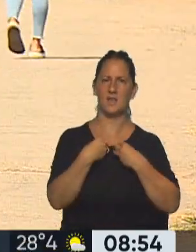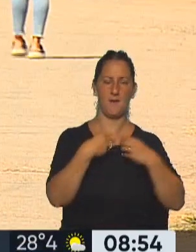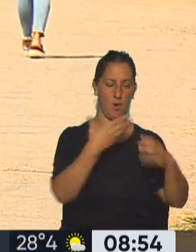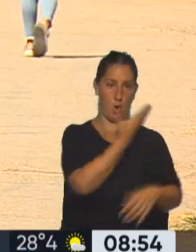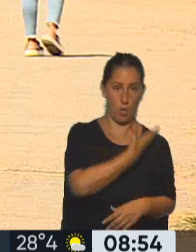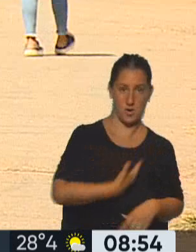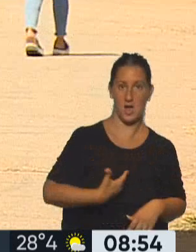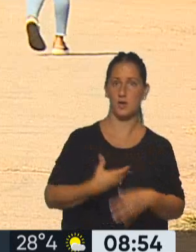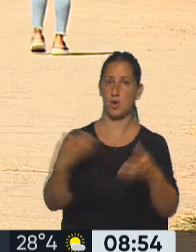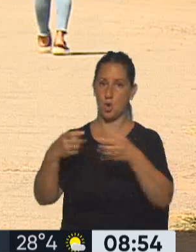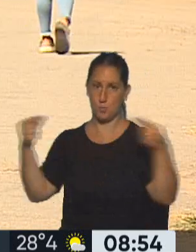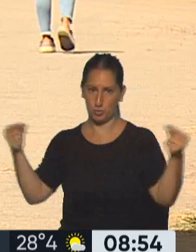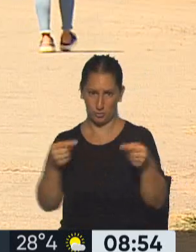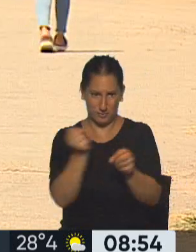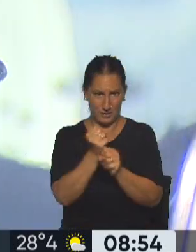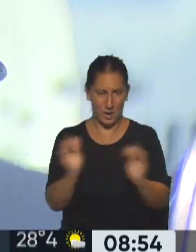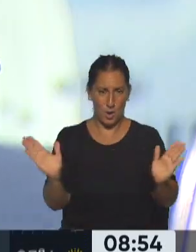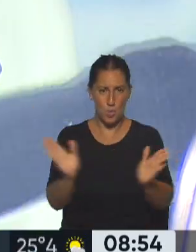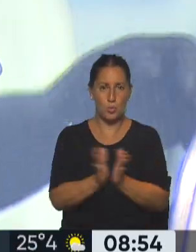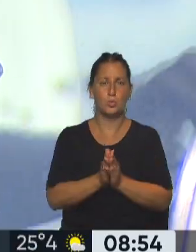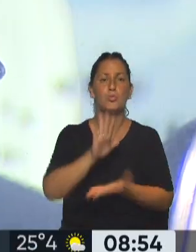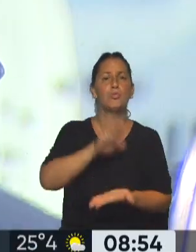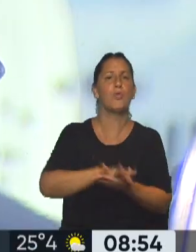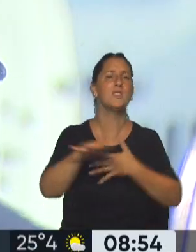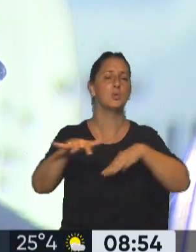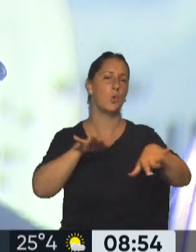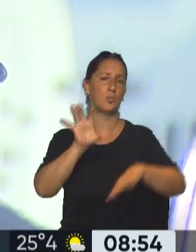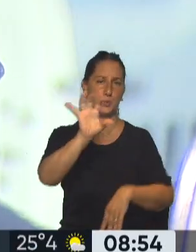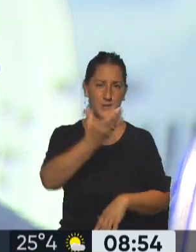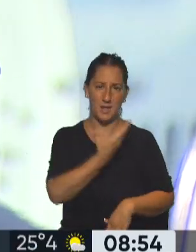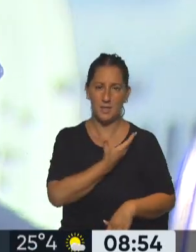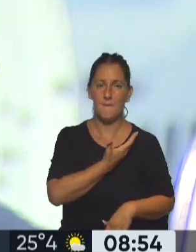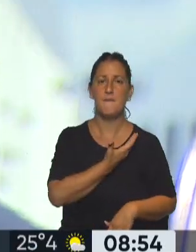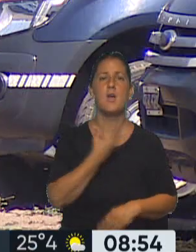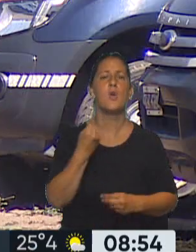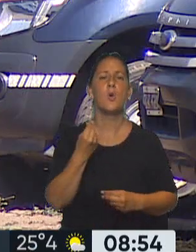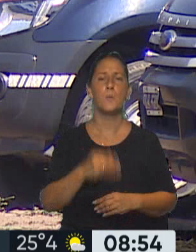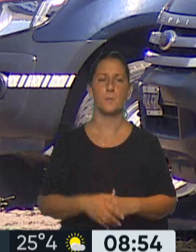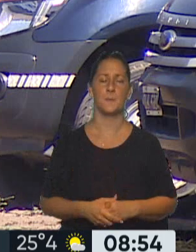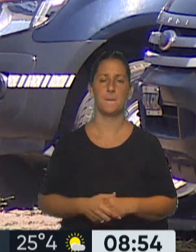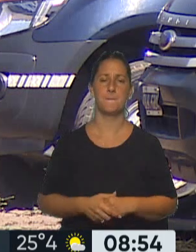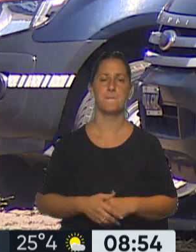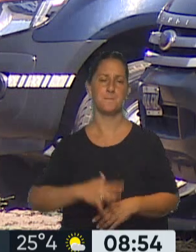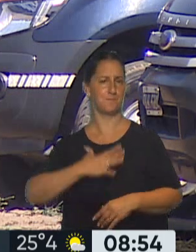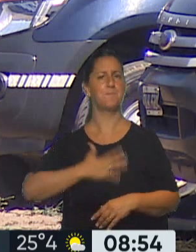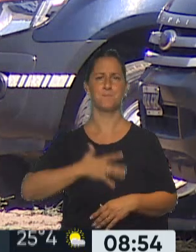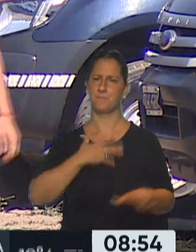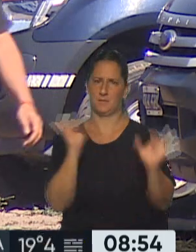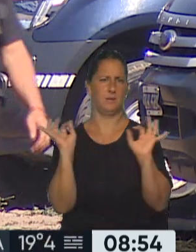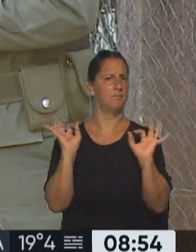están trabajando en conjunto respecto al tema de lo que ocurre en Santa Fe? ¿Cómo encarar el problema del narcotráfico? Me satisfizo mucho lo que